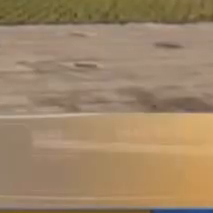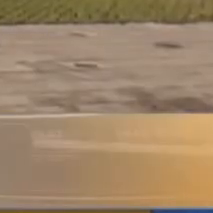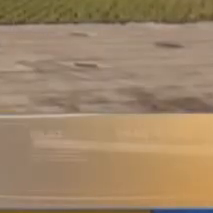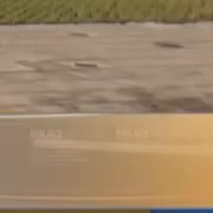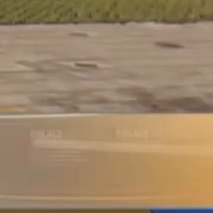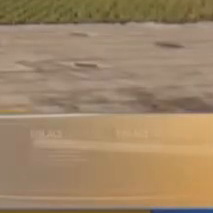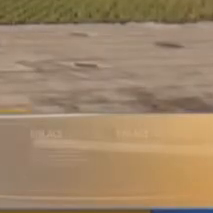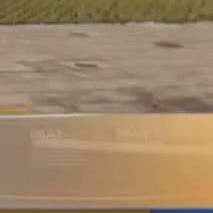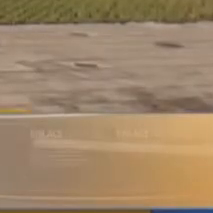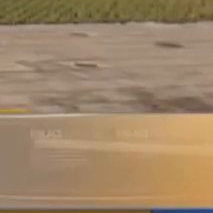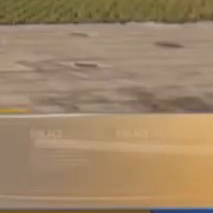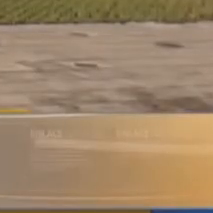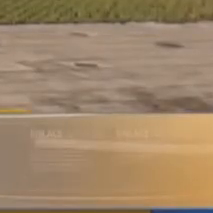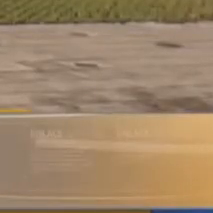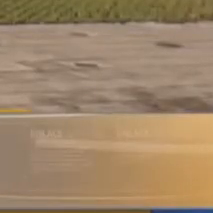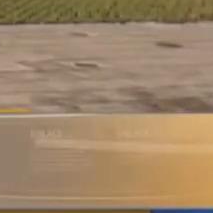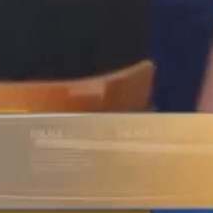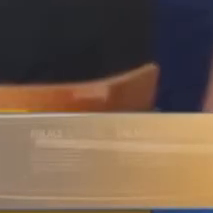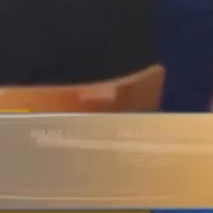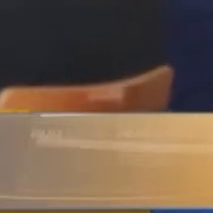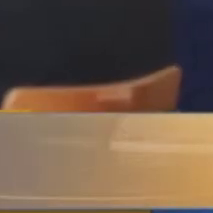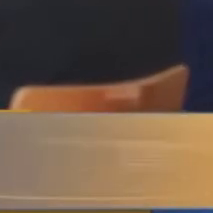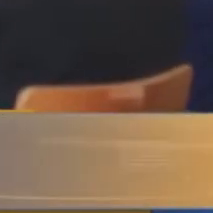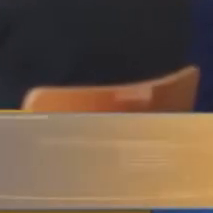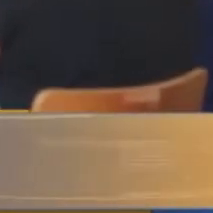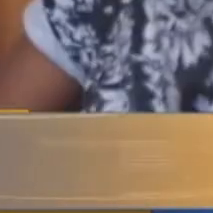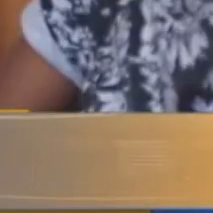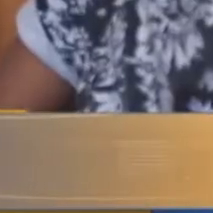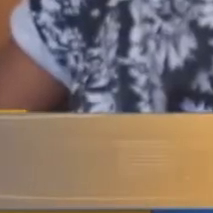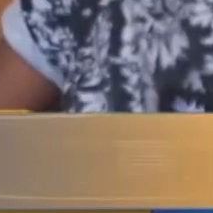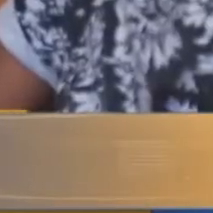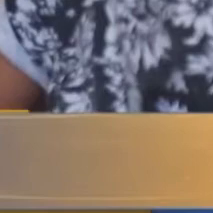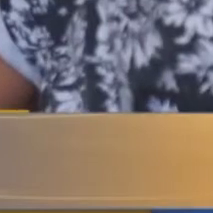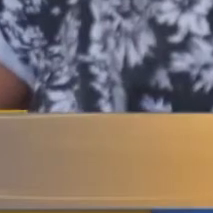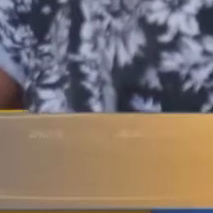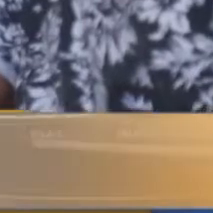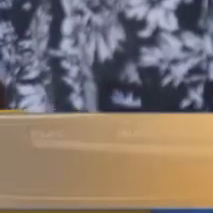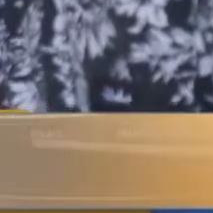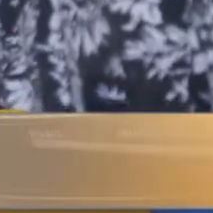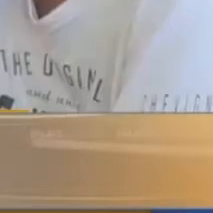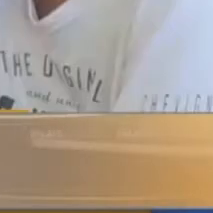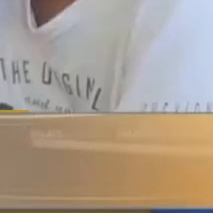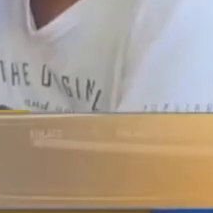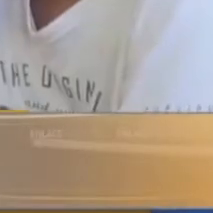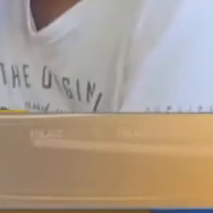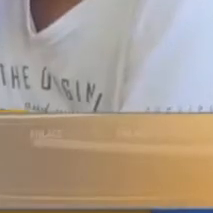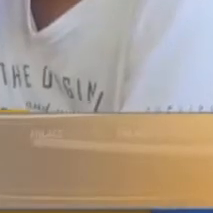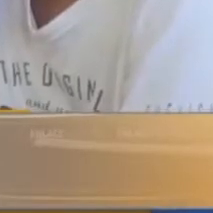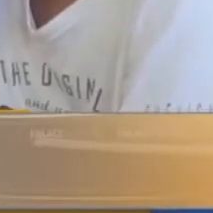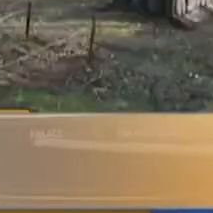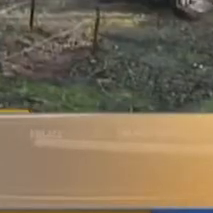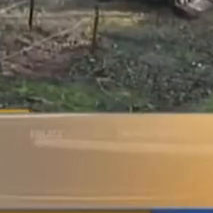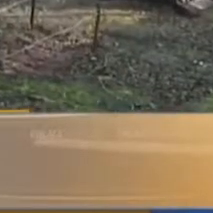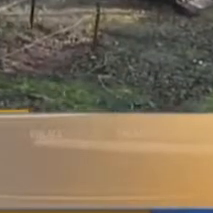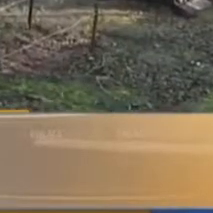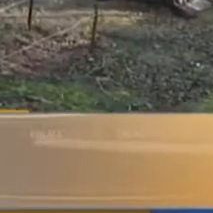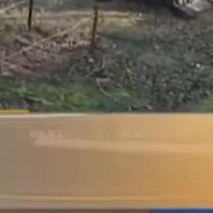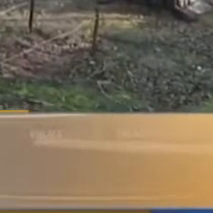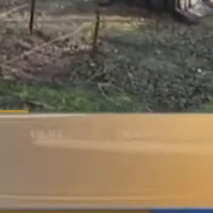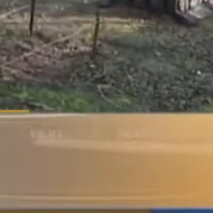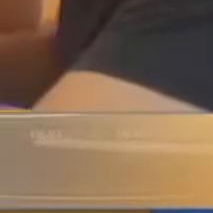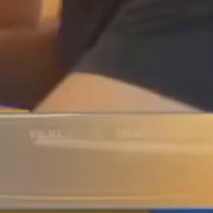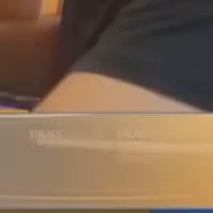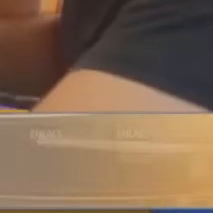El Instituto Universitario de La Paz recibió por parte de la Ministra de Educación la acreditación de alta calidad de la licenciatura en Artes, convirtiéndose en el